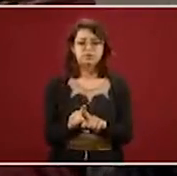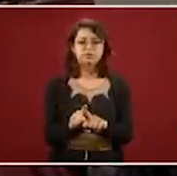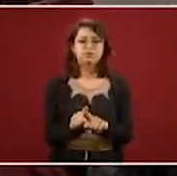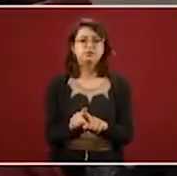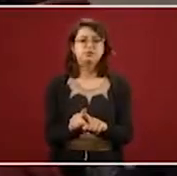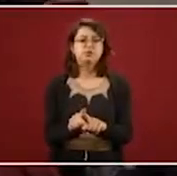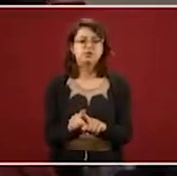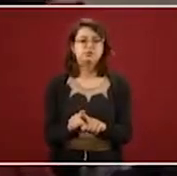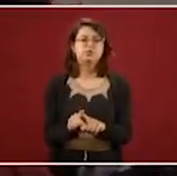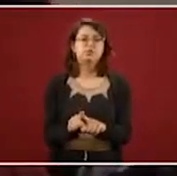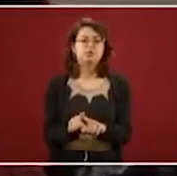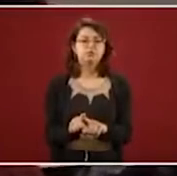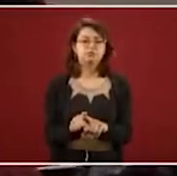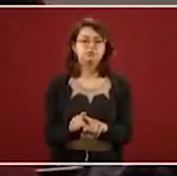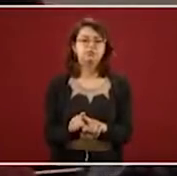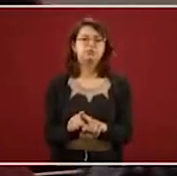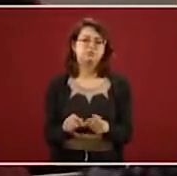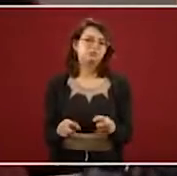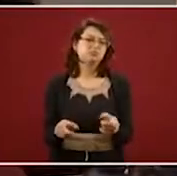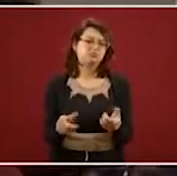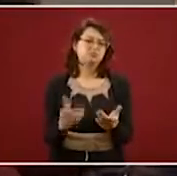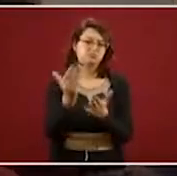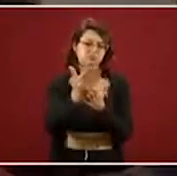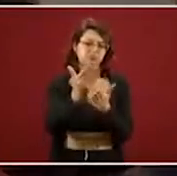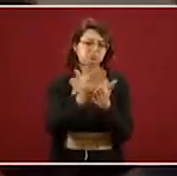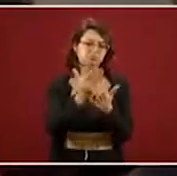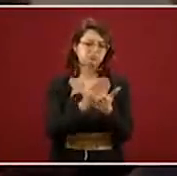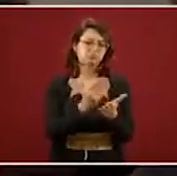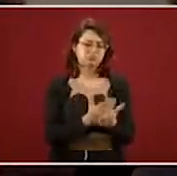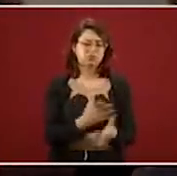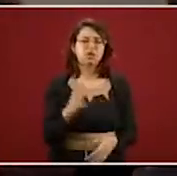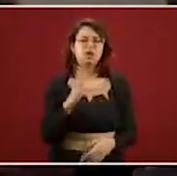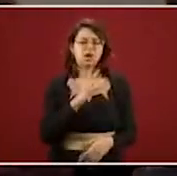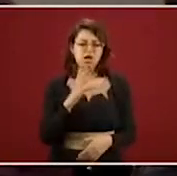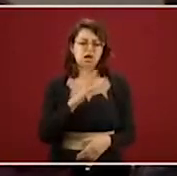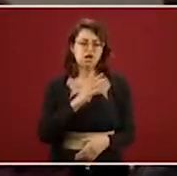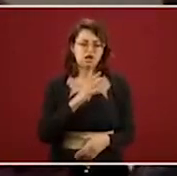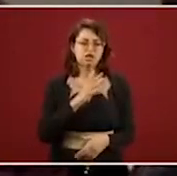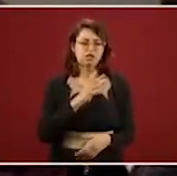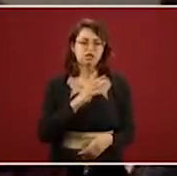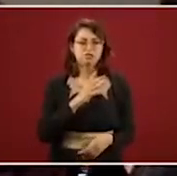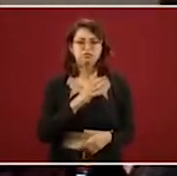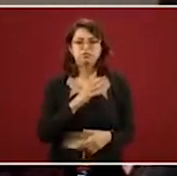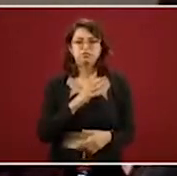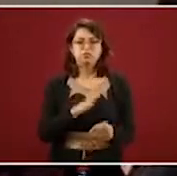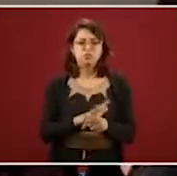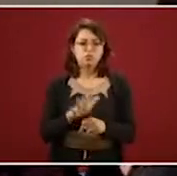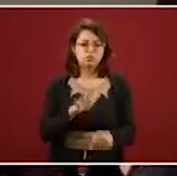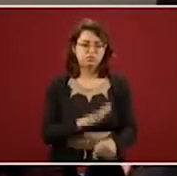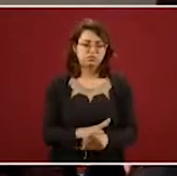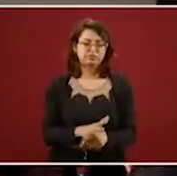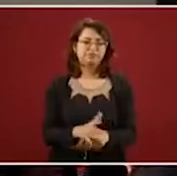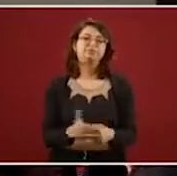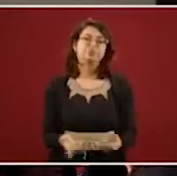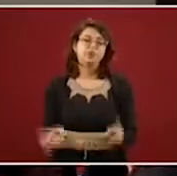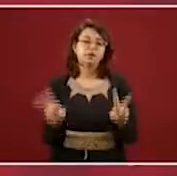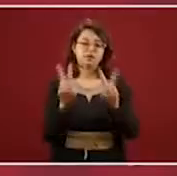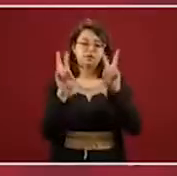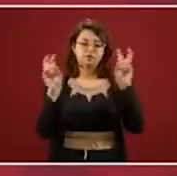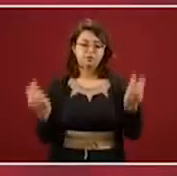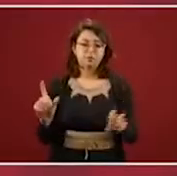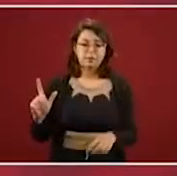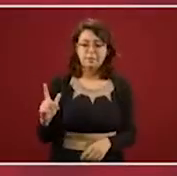hay una agenda. Uno de estos temas es lo del tráfico de armas,